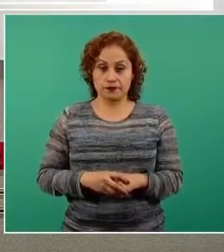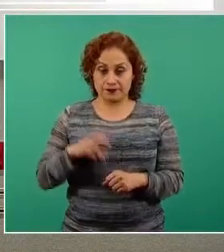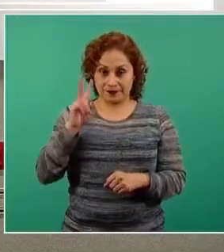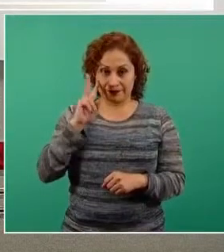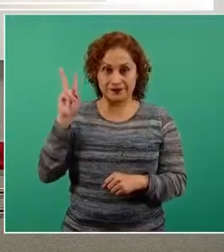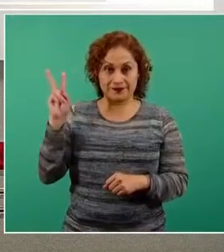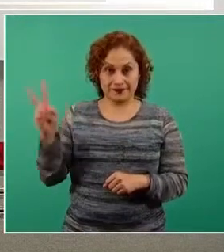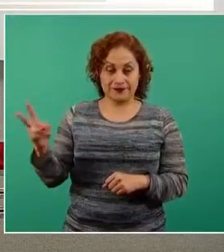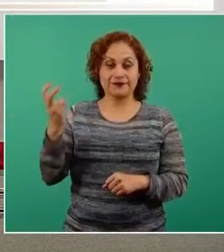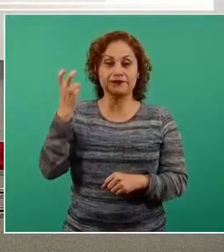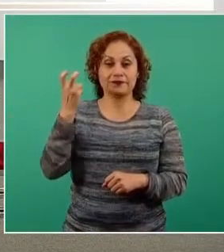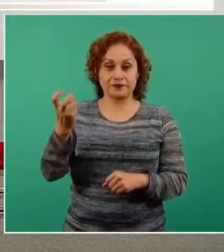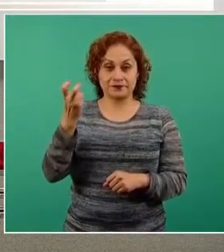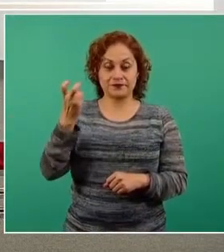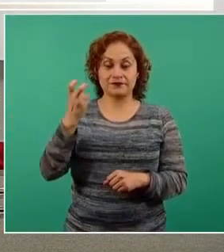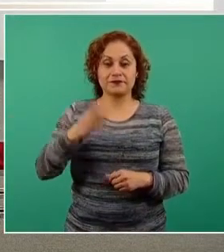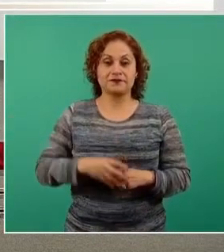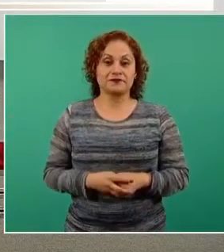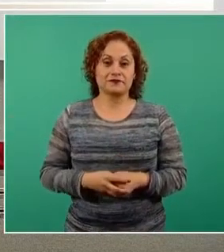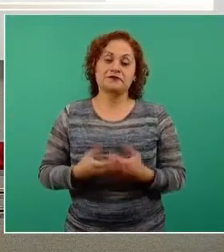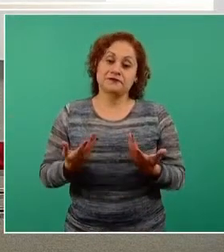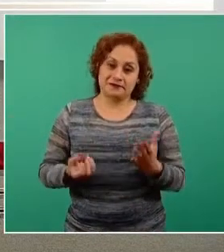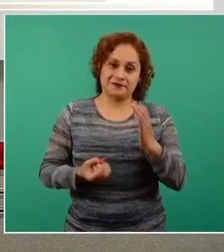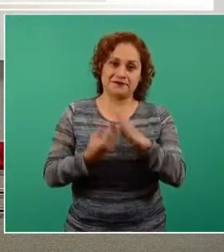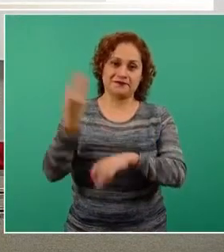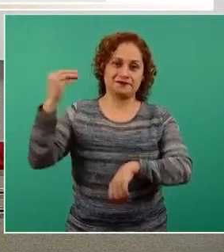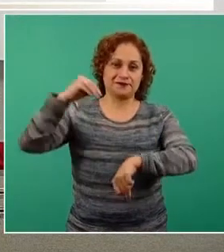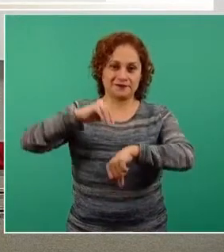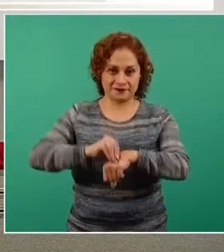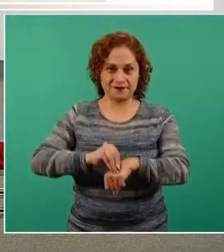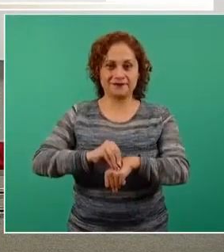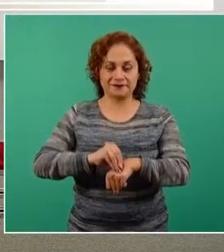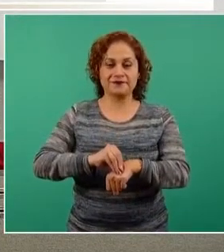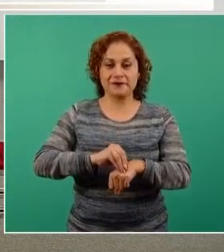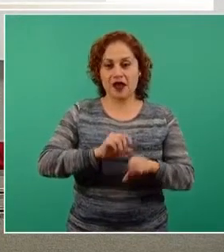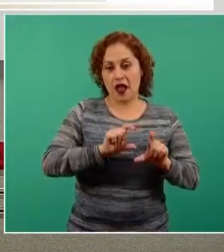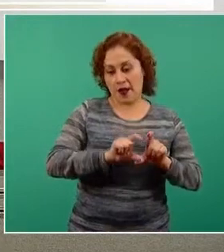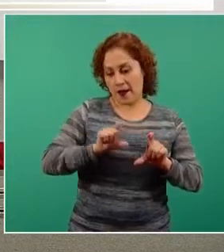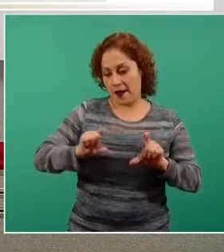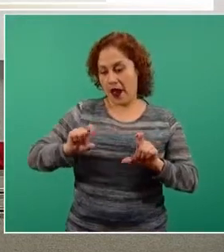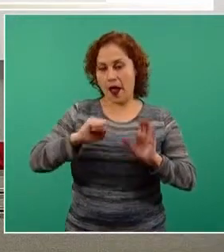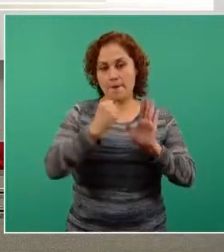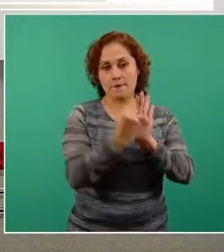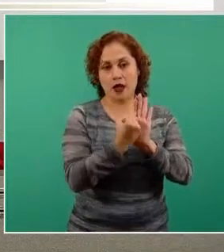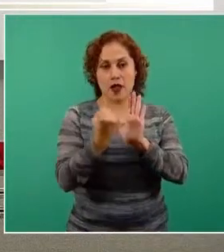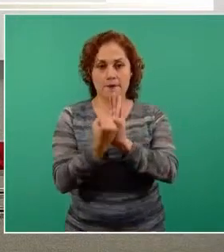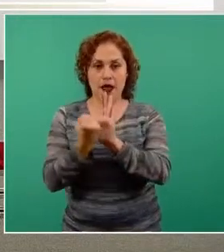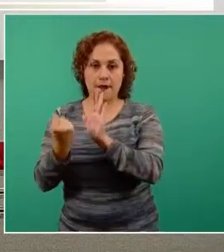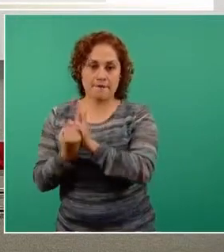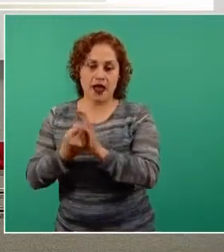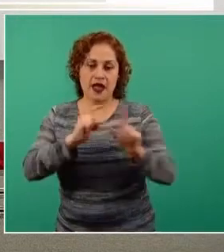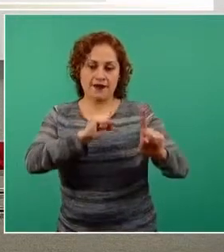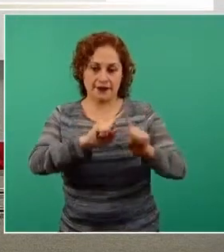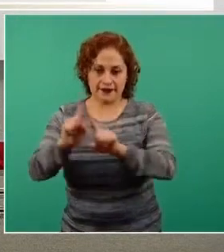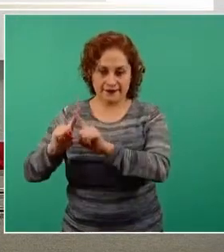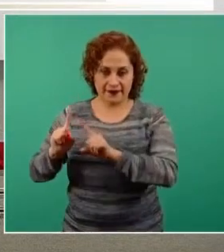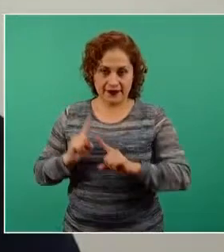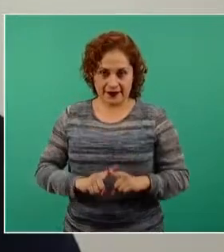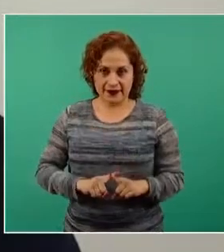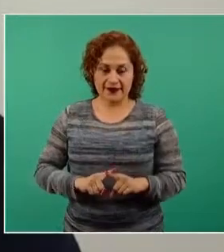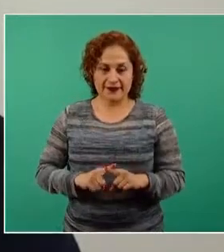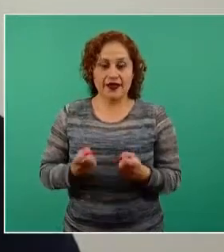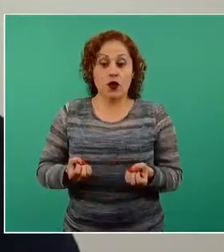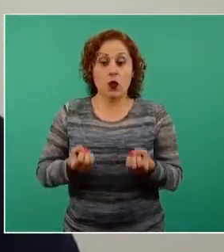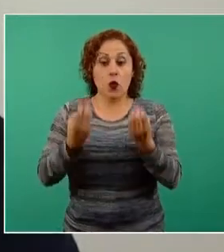podemos ahora actualizar la cantidad de dosis que han llegado al país y también para cada uno de los tipos y